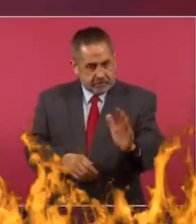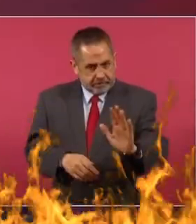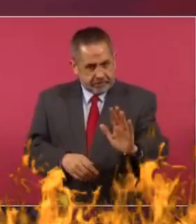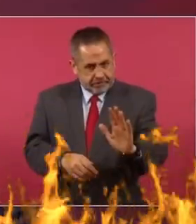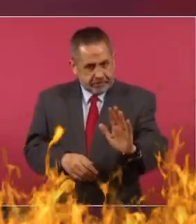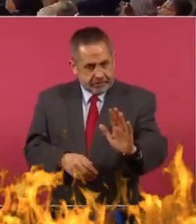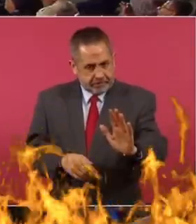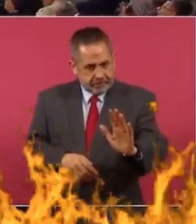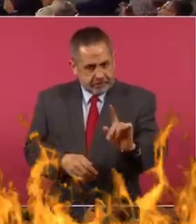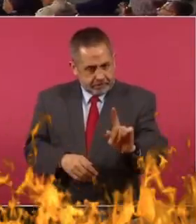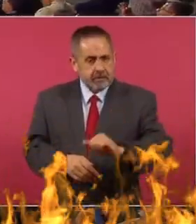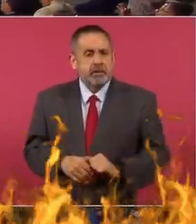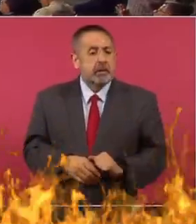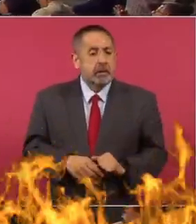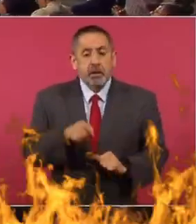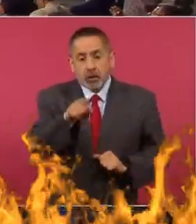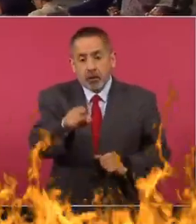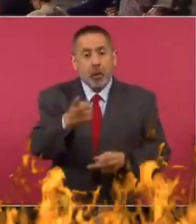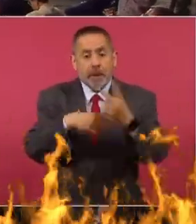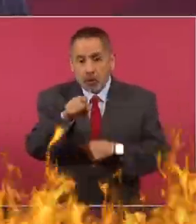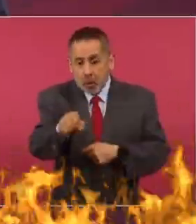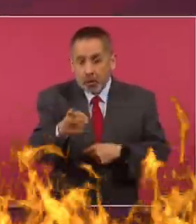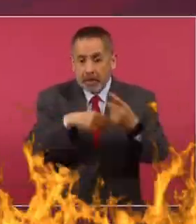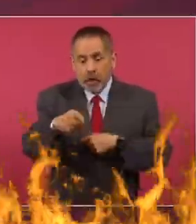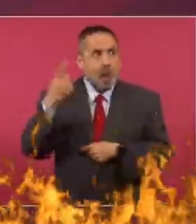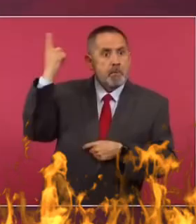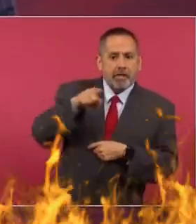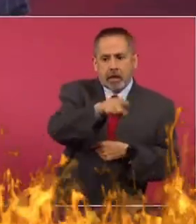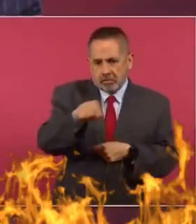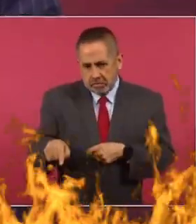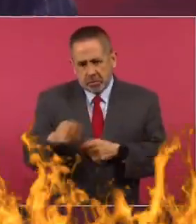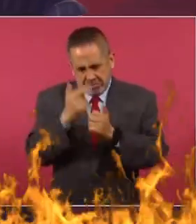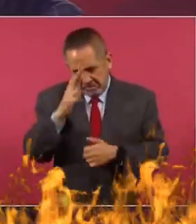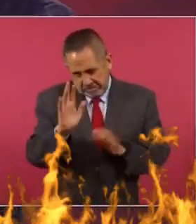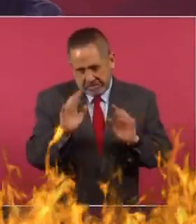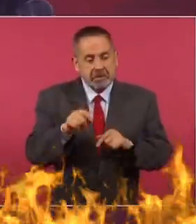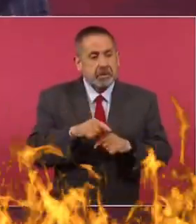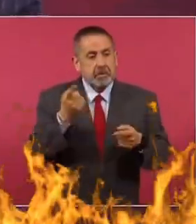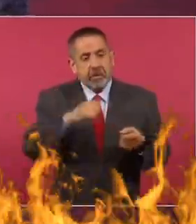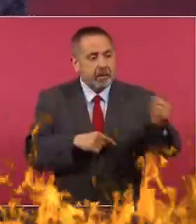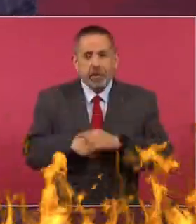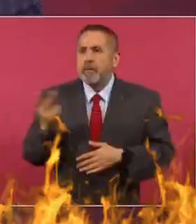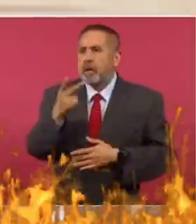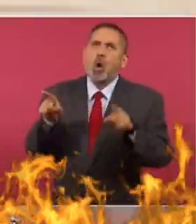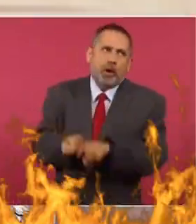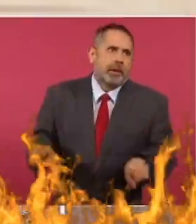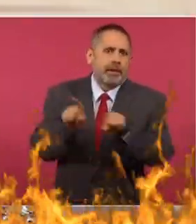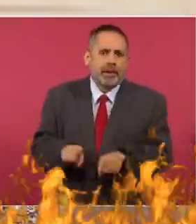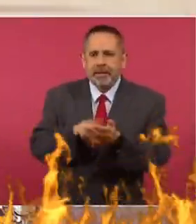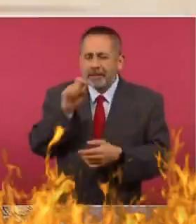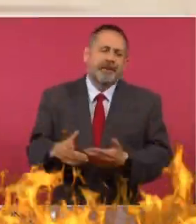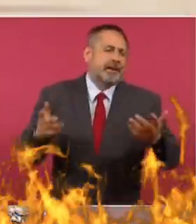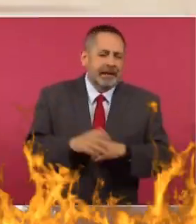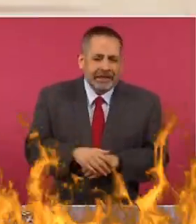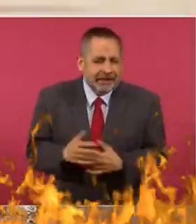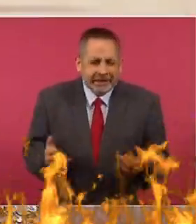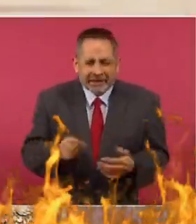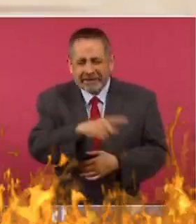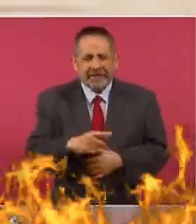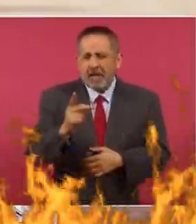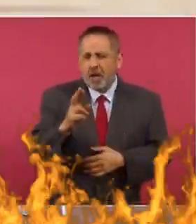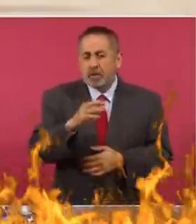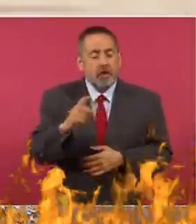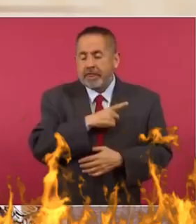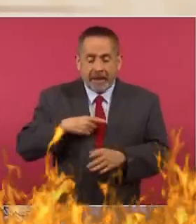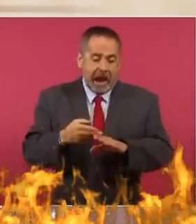periodística, ¿sí? Y que todavía vengas tú, o te manden a ti, claro, te lo digo con todo respeto, a preguntarme sobre lo mismo, cuando proceso